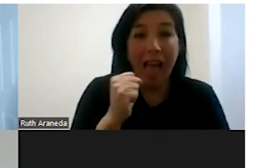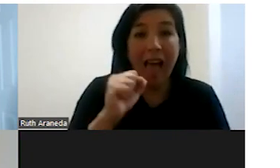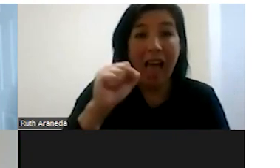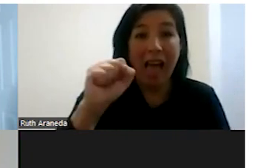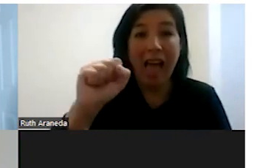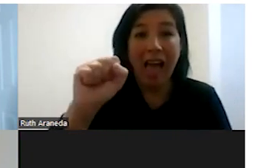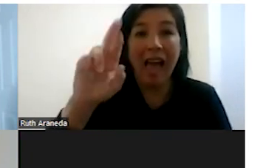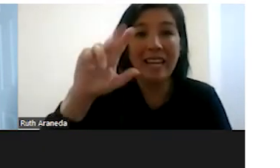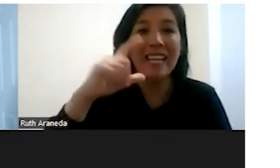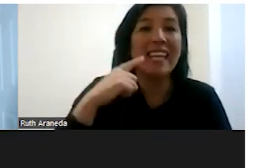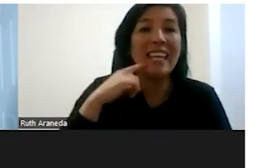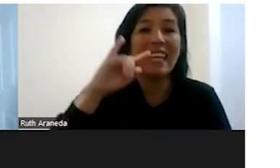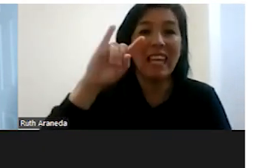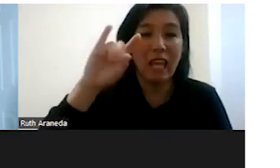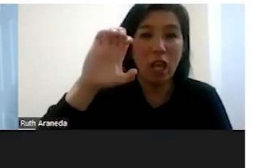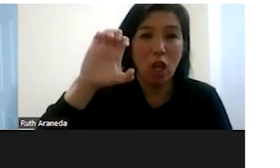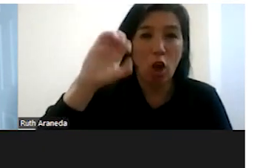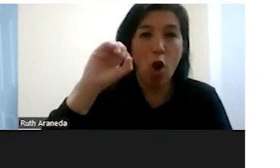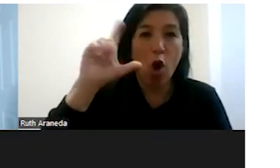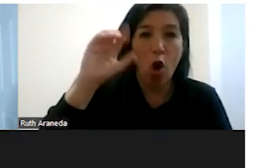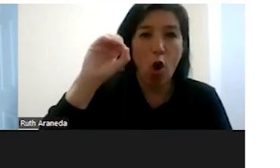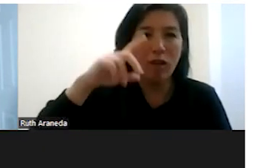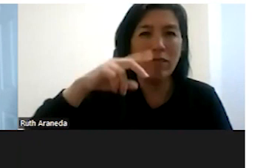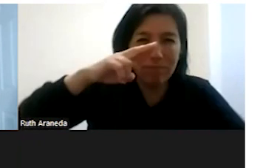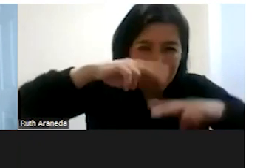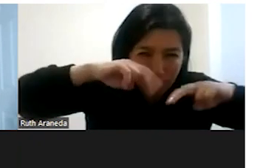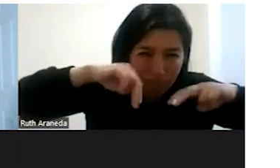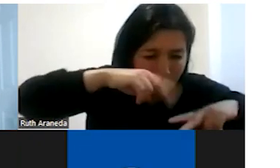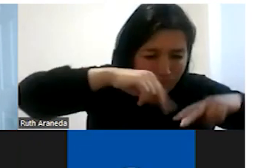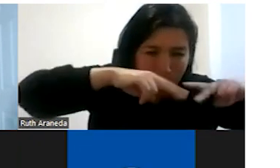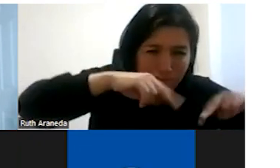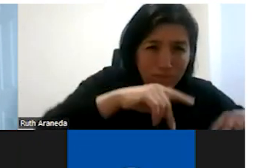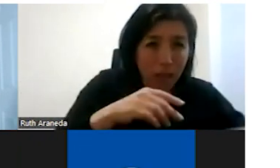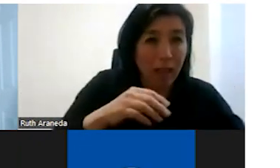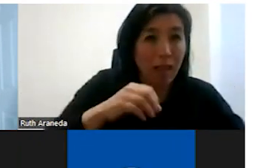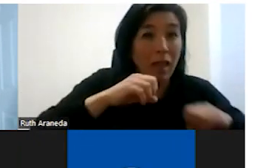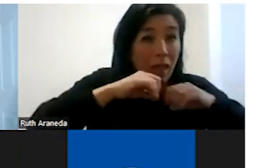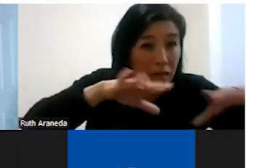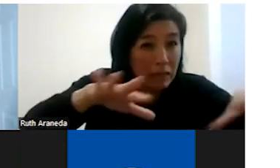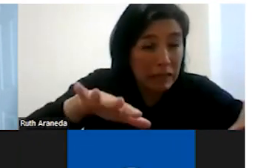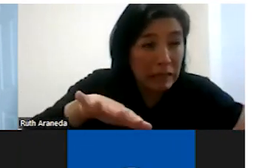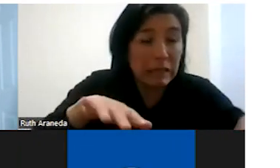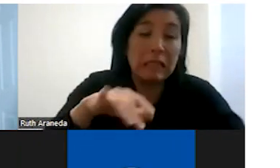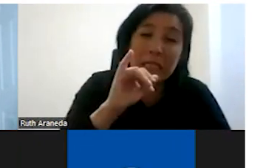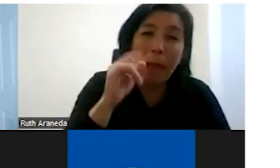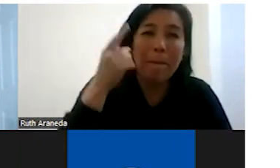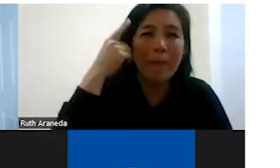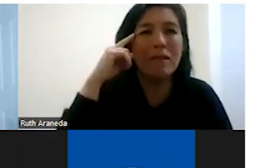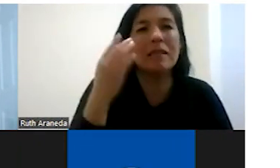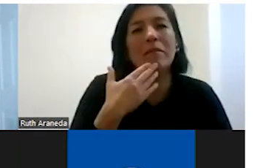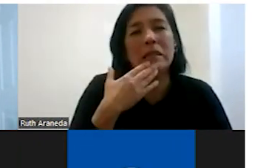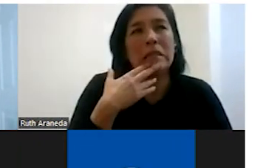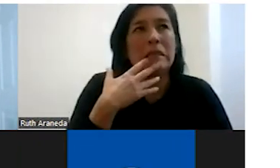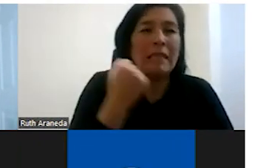preocupados de la difusión, pero sí, nosotros hacemos lo que podemos dentro de todo. Estamos un poco saturados de